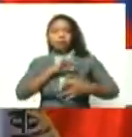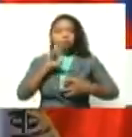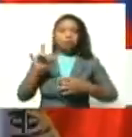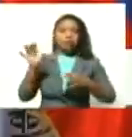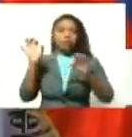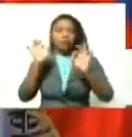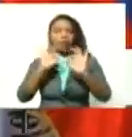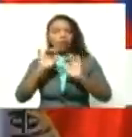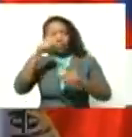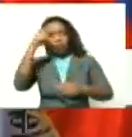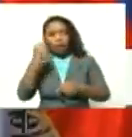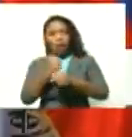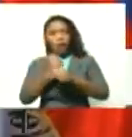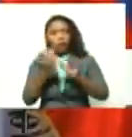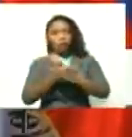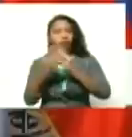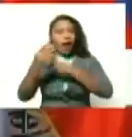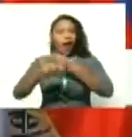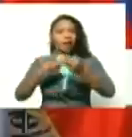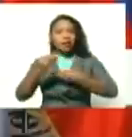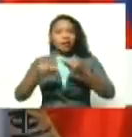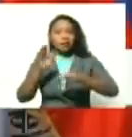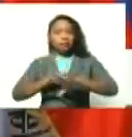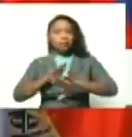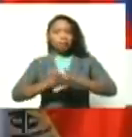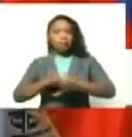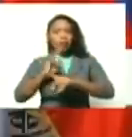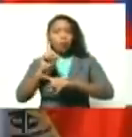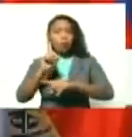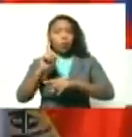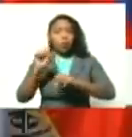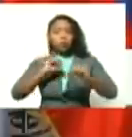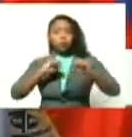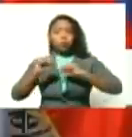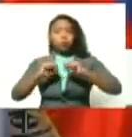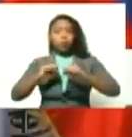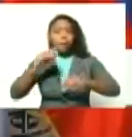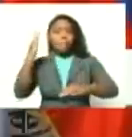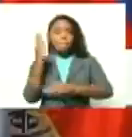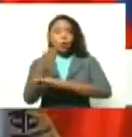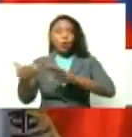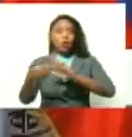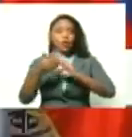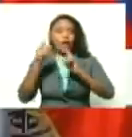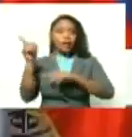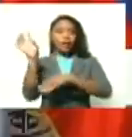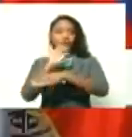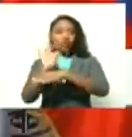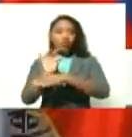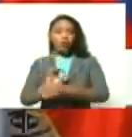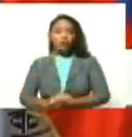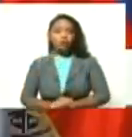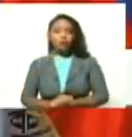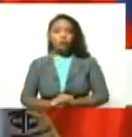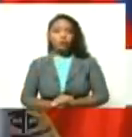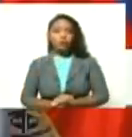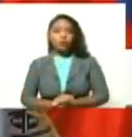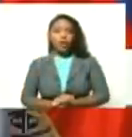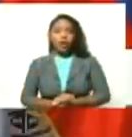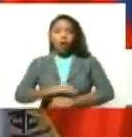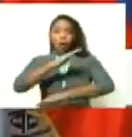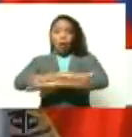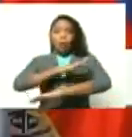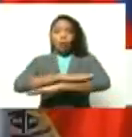que trae como consecuencia una acción penal contra ese funcionario. Las